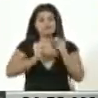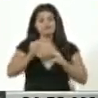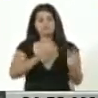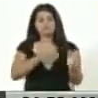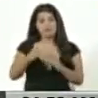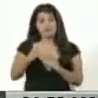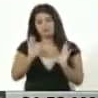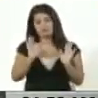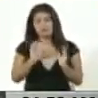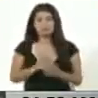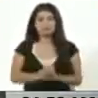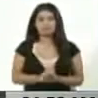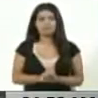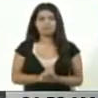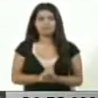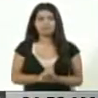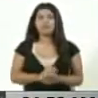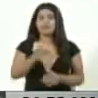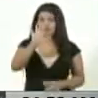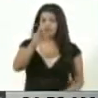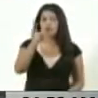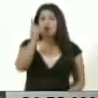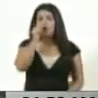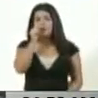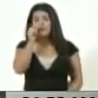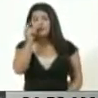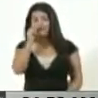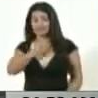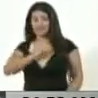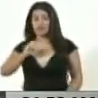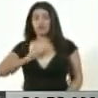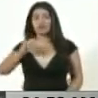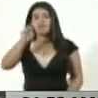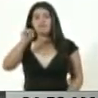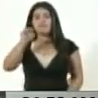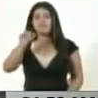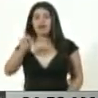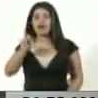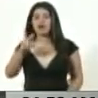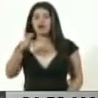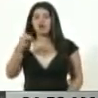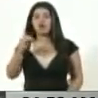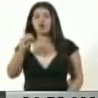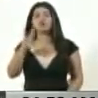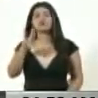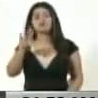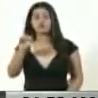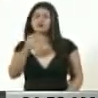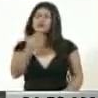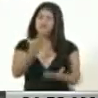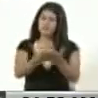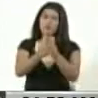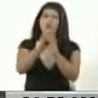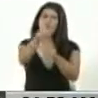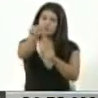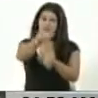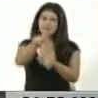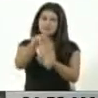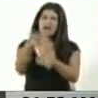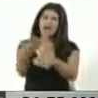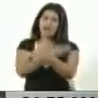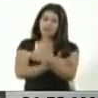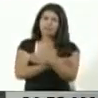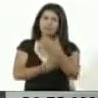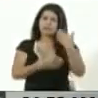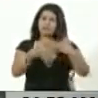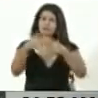Mira, habla el senador Marco Rubio, que yo le pido a los usuarios que revisen la historia de ese senador, vean quién es, de dónde